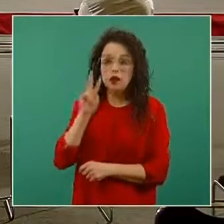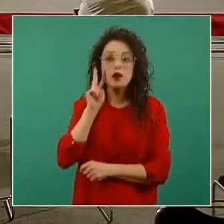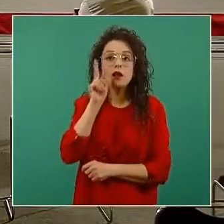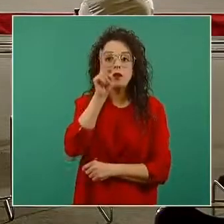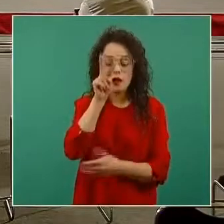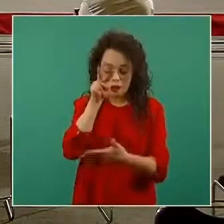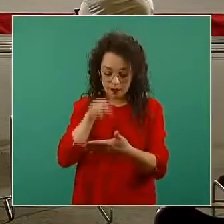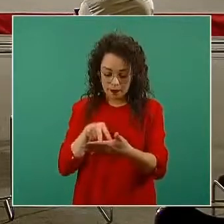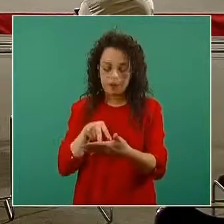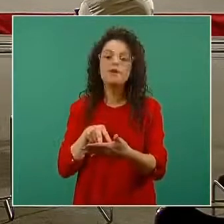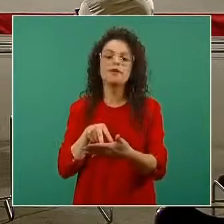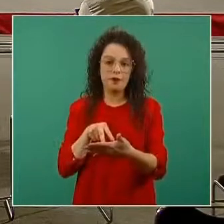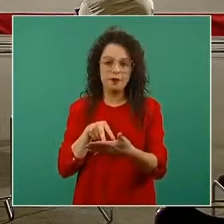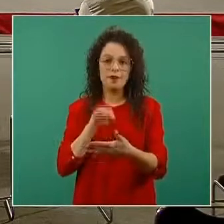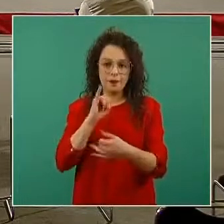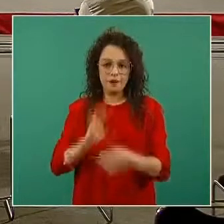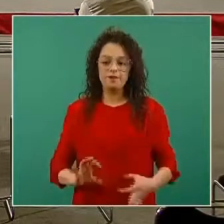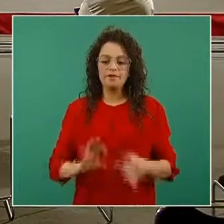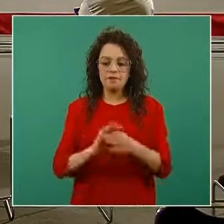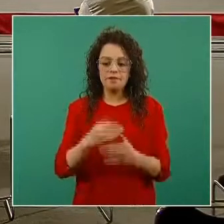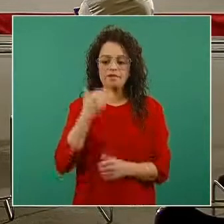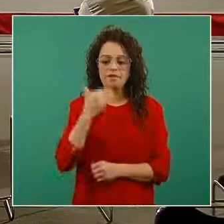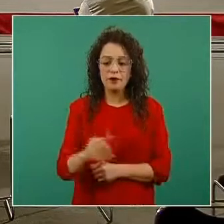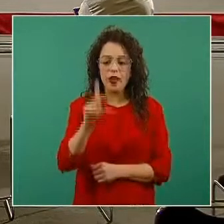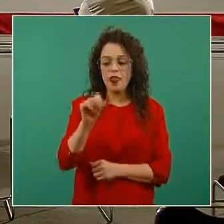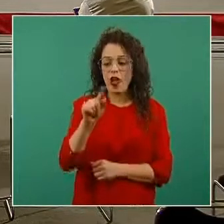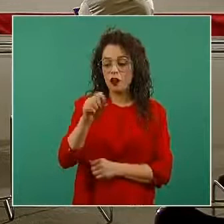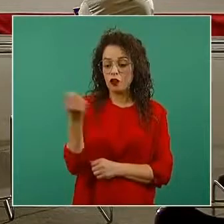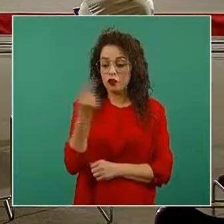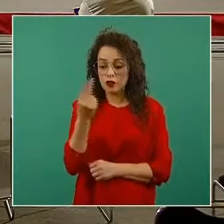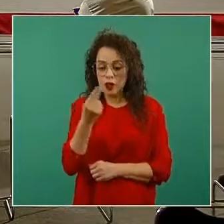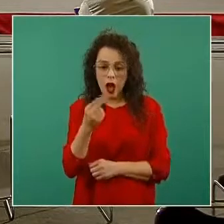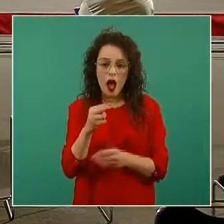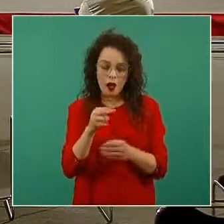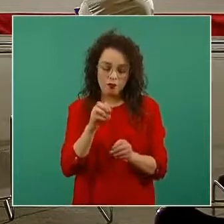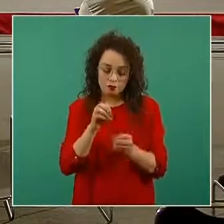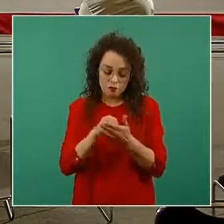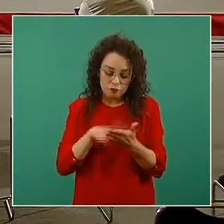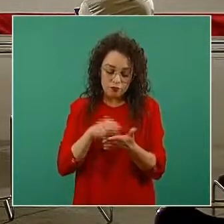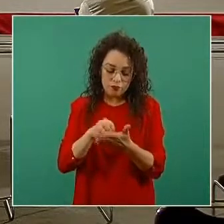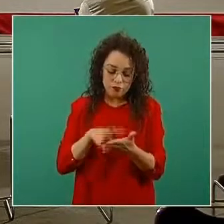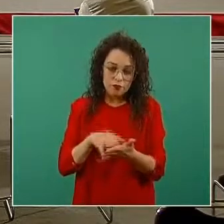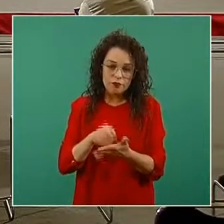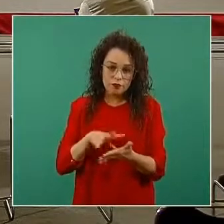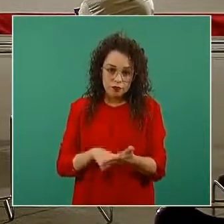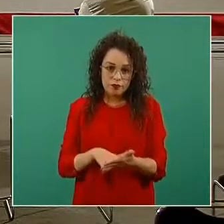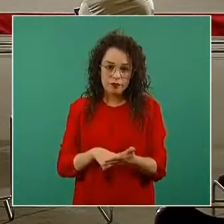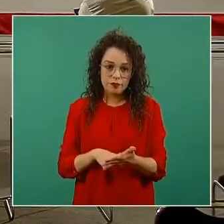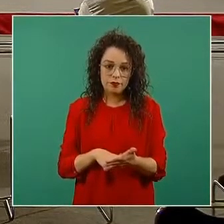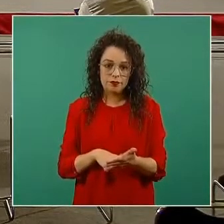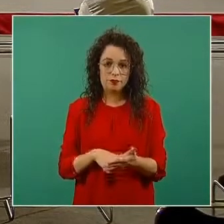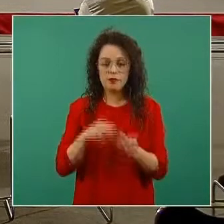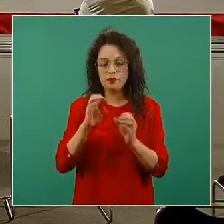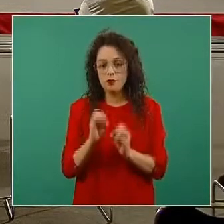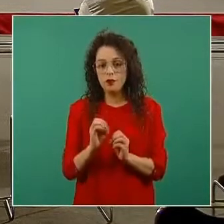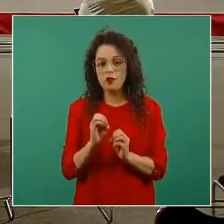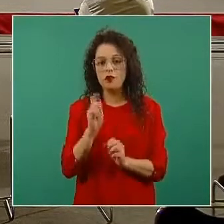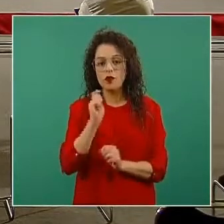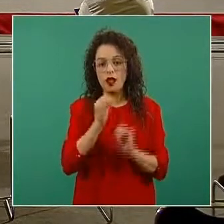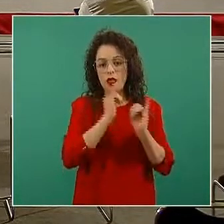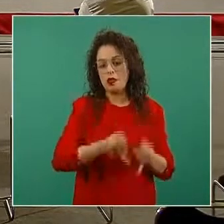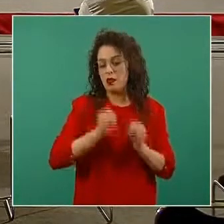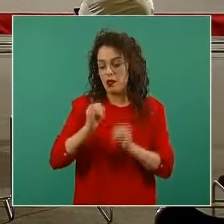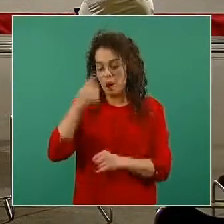reconocerlo, puedan en su momento tomar los datos necesarios que permitan identificarlo en lo individual para efectos